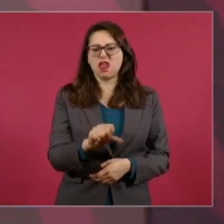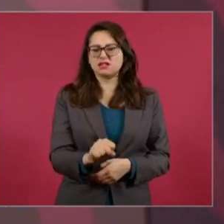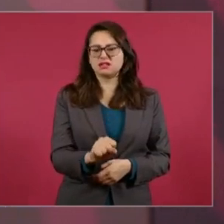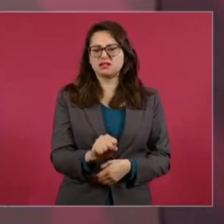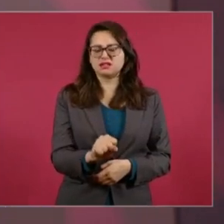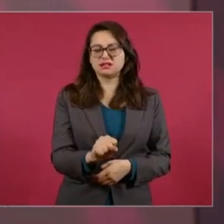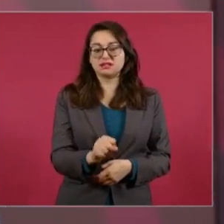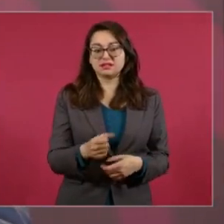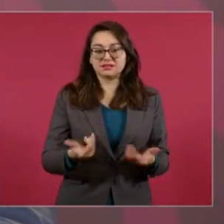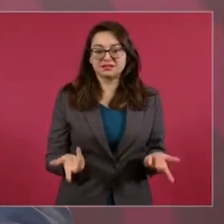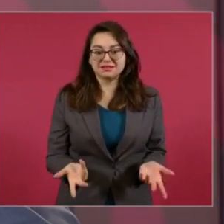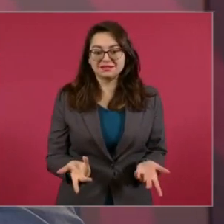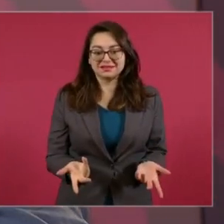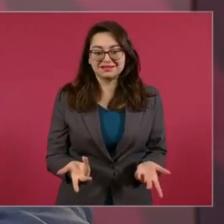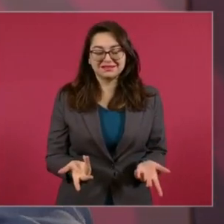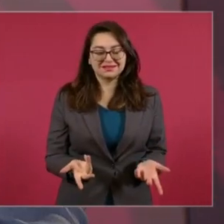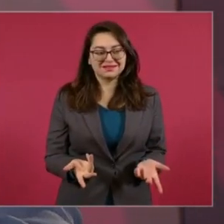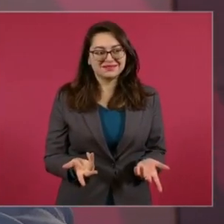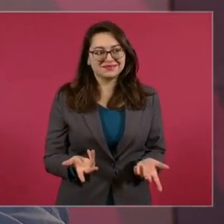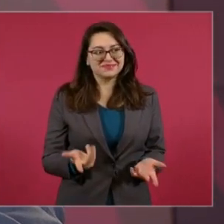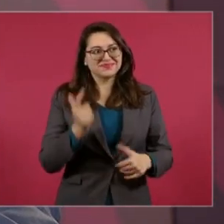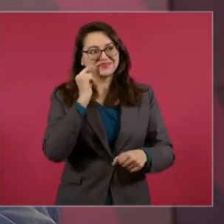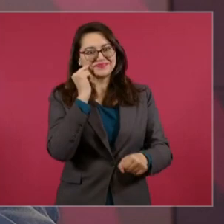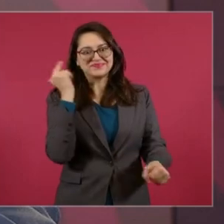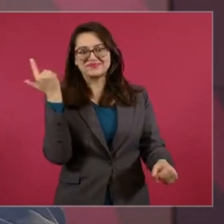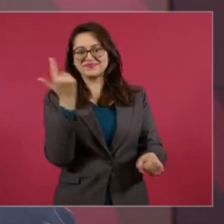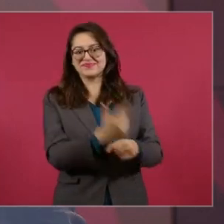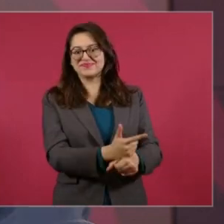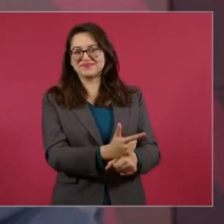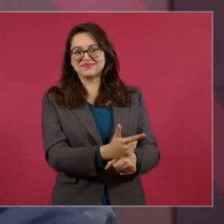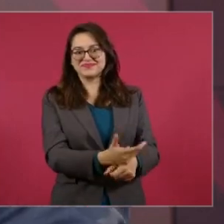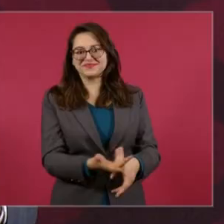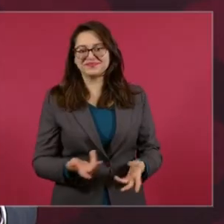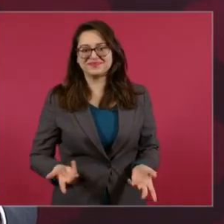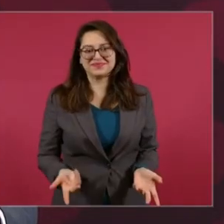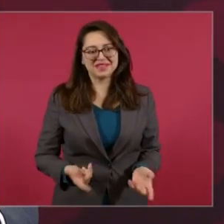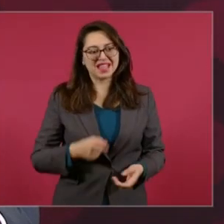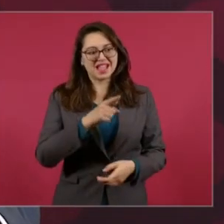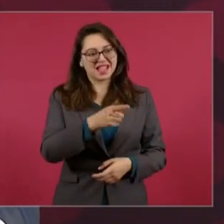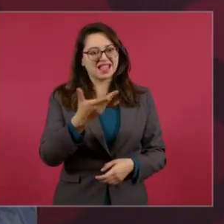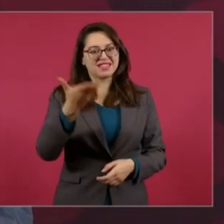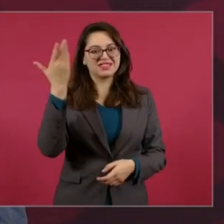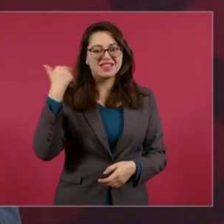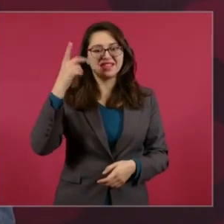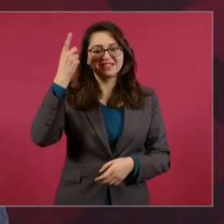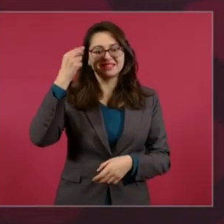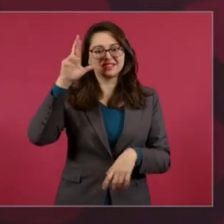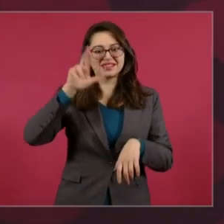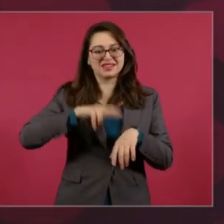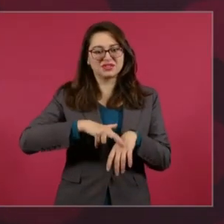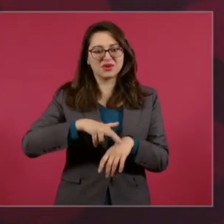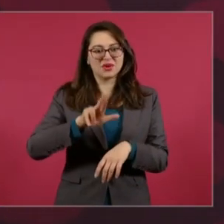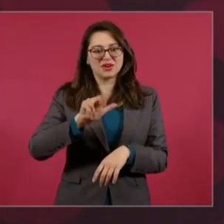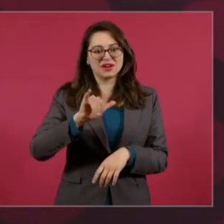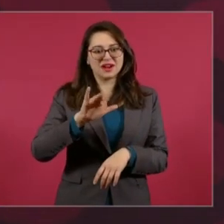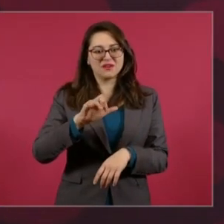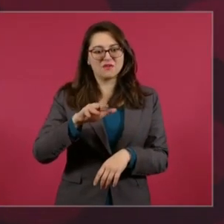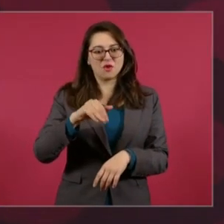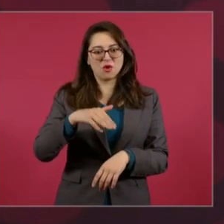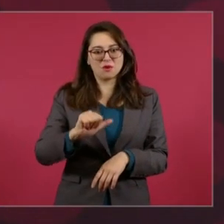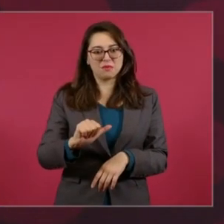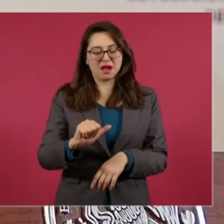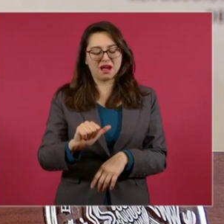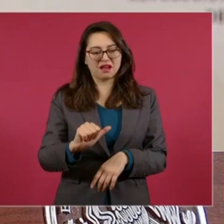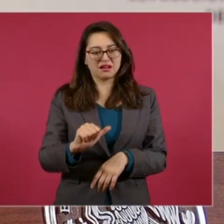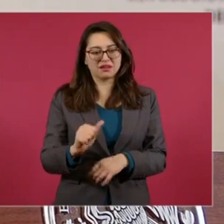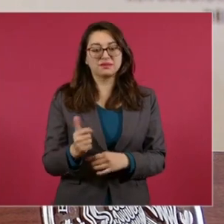que estuvo durante mucho tiempo el director del Reforma. Ya van mejorando, porque ahora